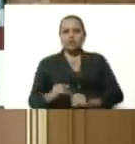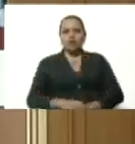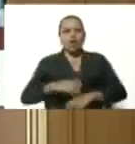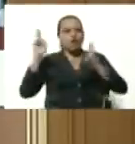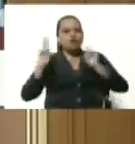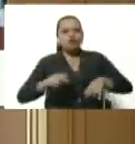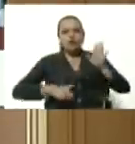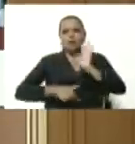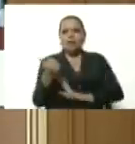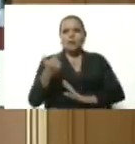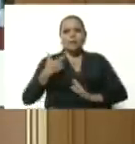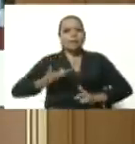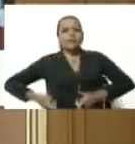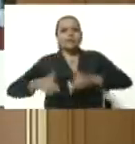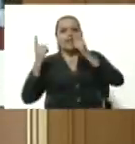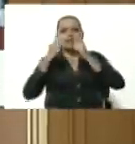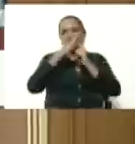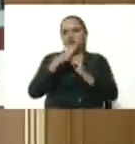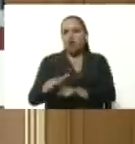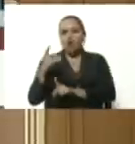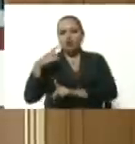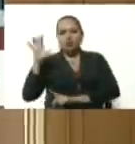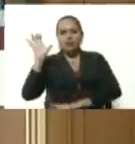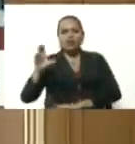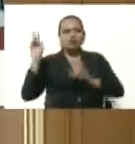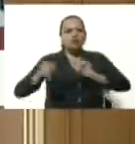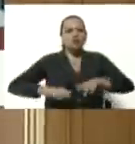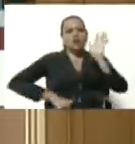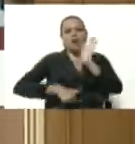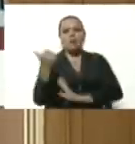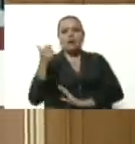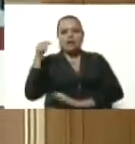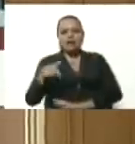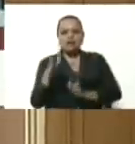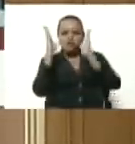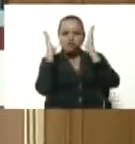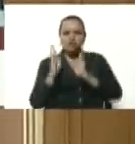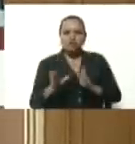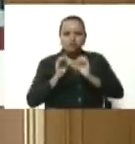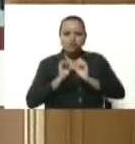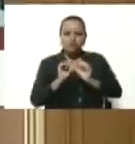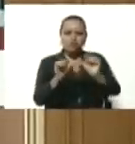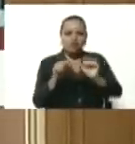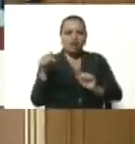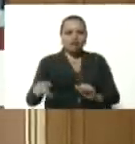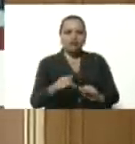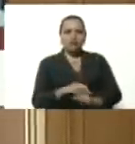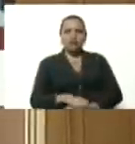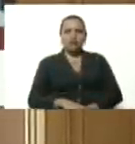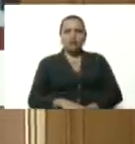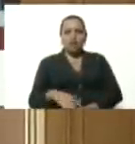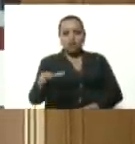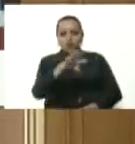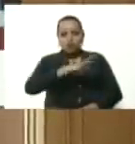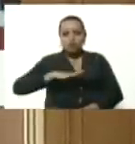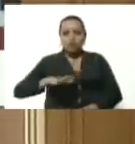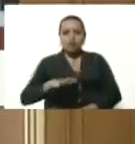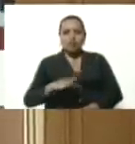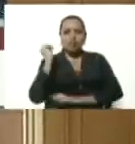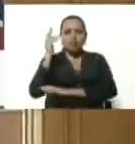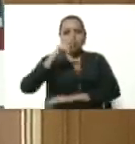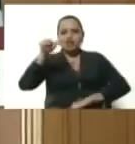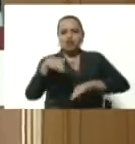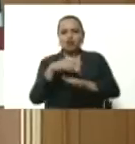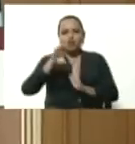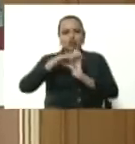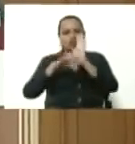Nunca más vamos a ser colonia de nadie, nunca más, y aquí lo reiteramos, este soberanísimo espacio de la Asamblea